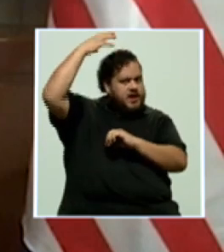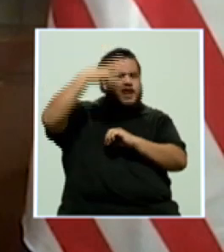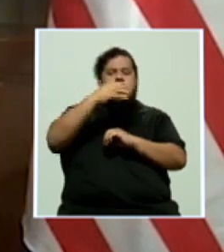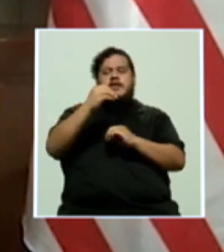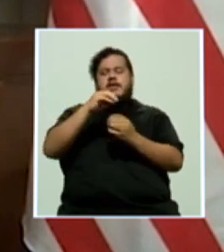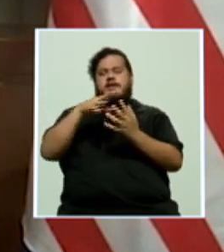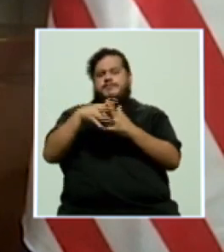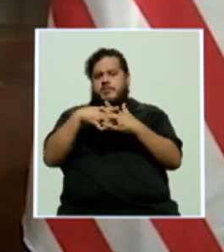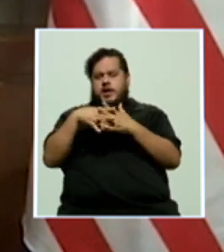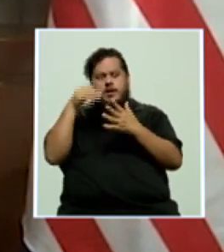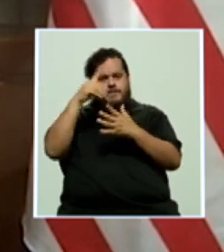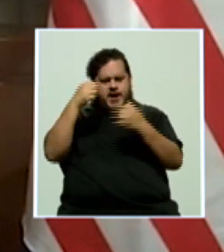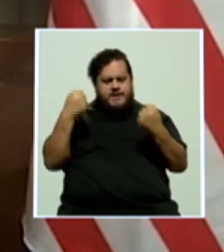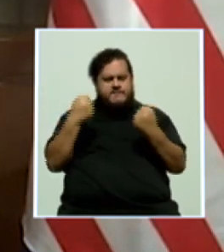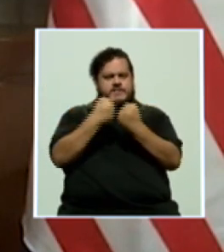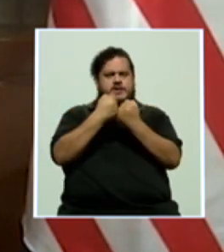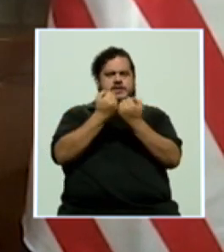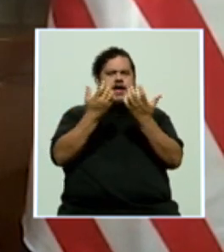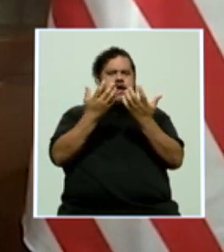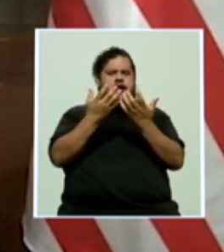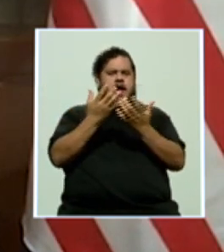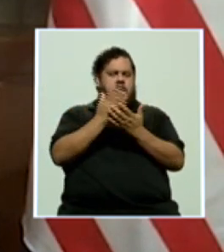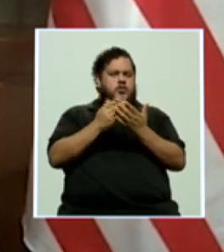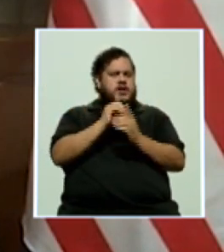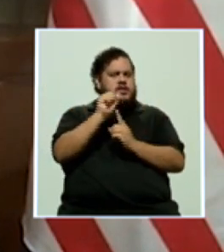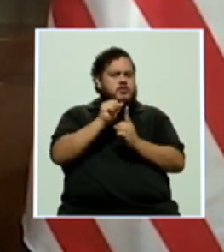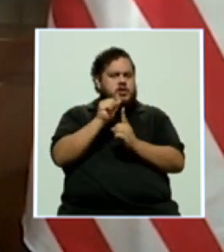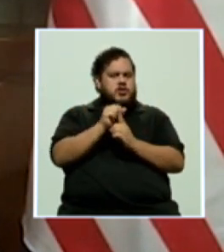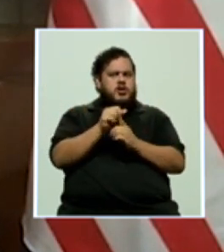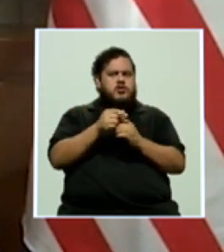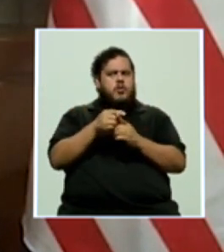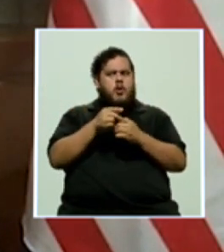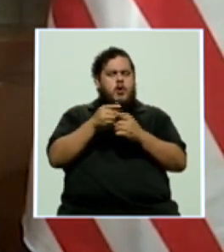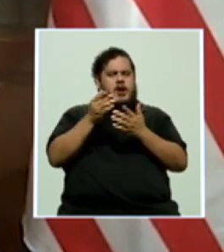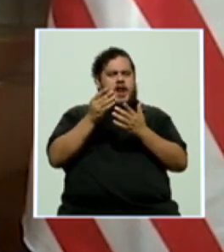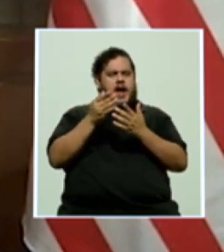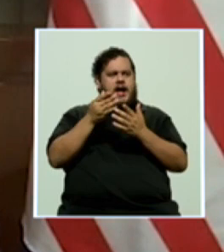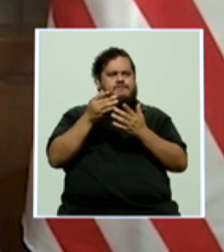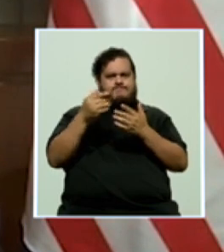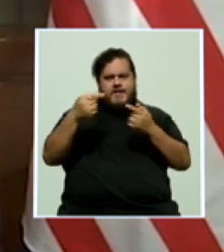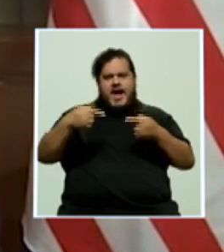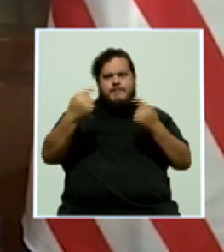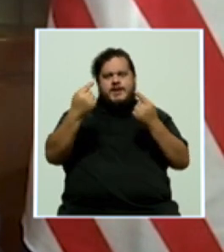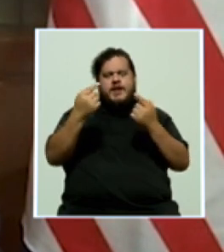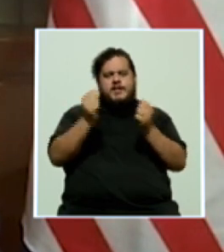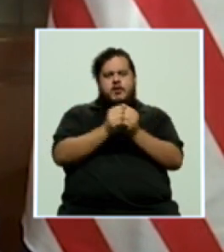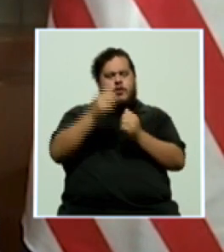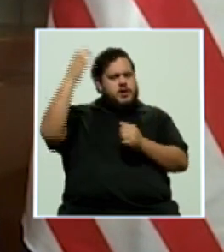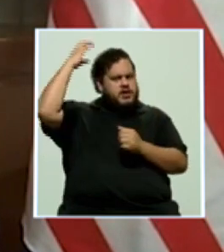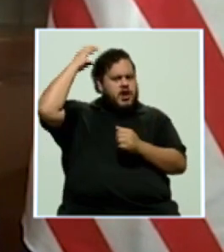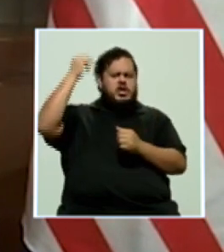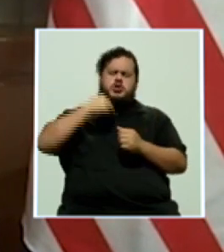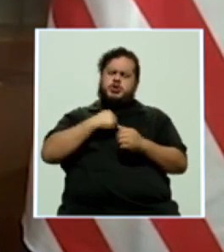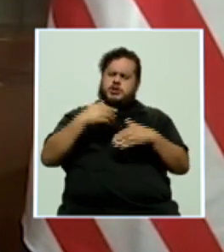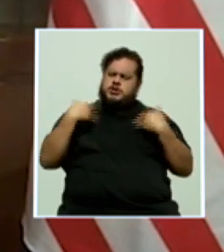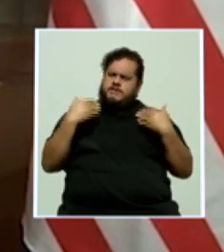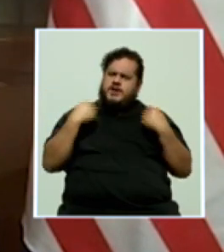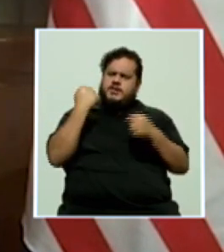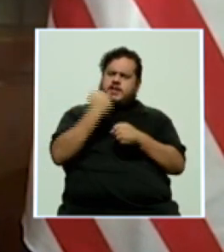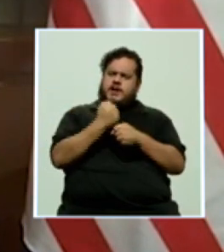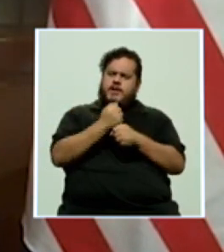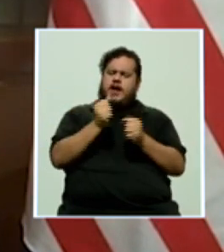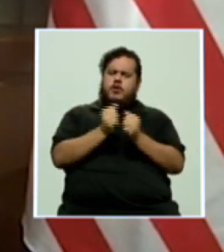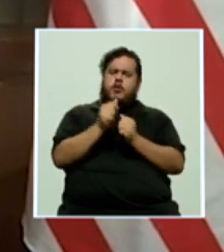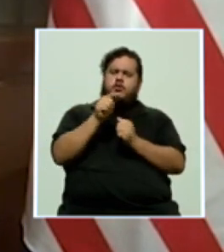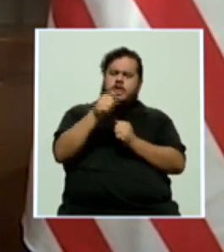para enfrentar desafíos comunes como la amenaza israelí. "Estoy impaciente de trabajar con usted para reforzar la